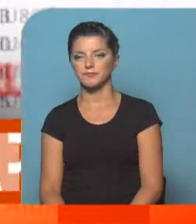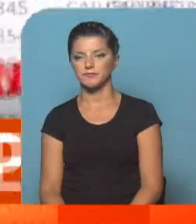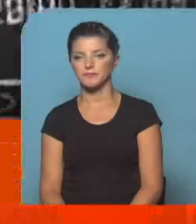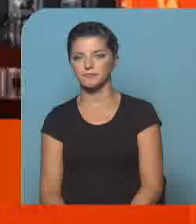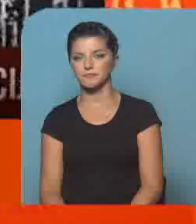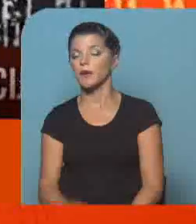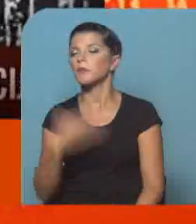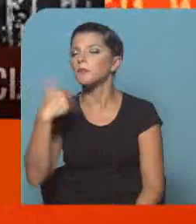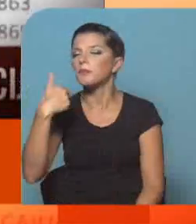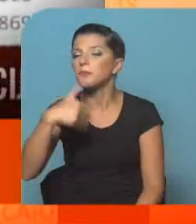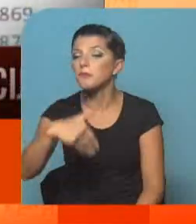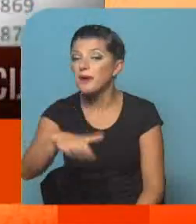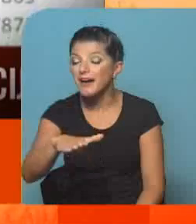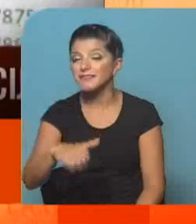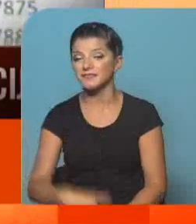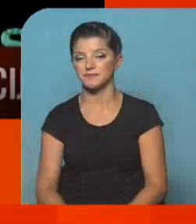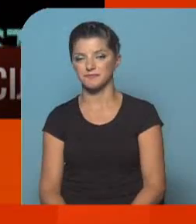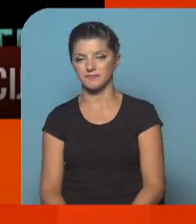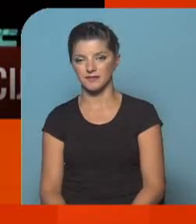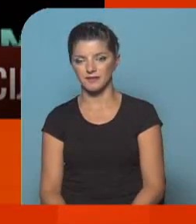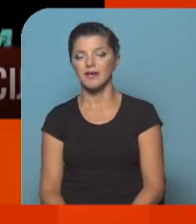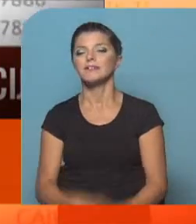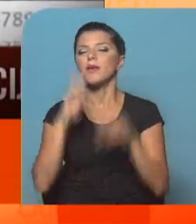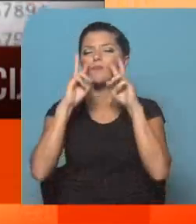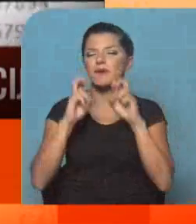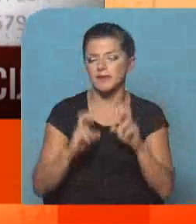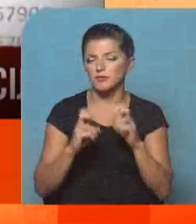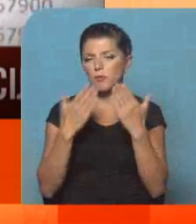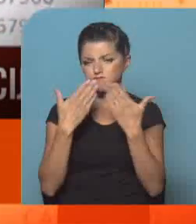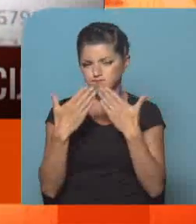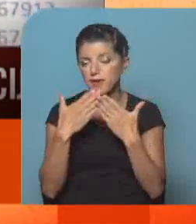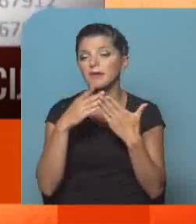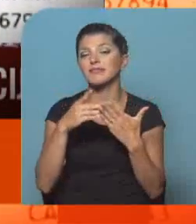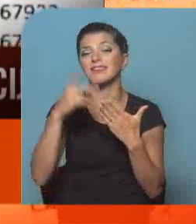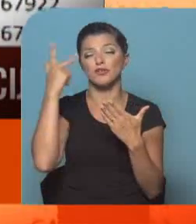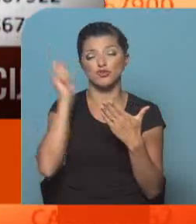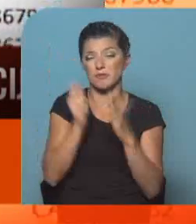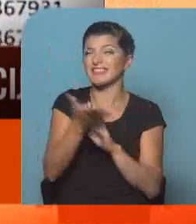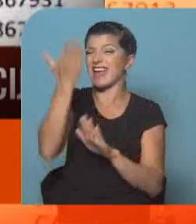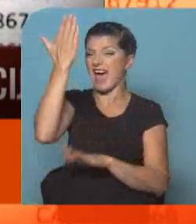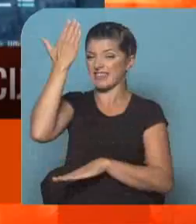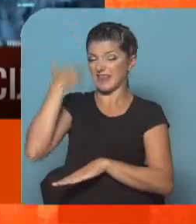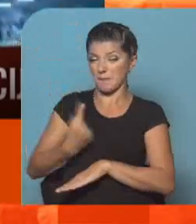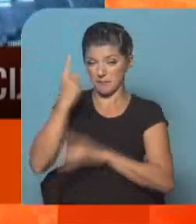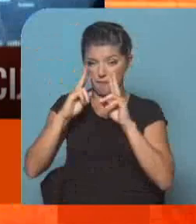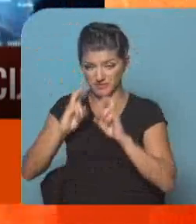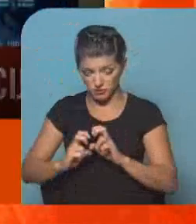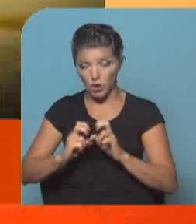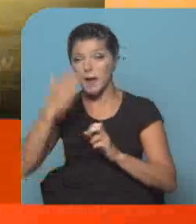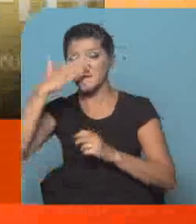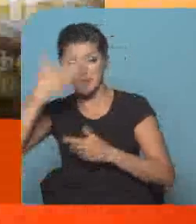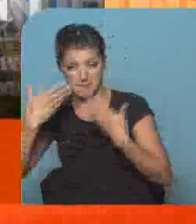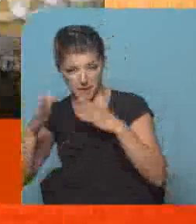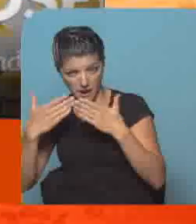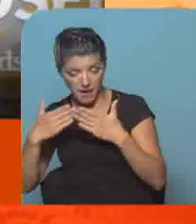En instantes, cuando regresemos, Paradise Papers. A 18 meses del escándalo mundial desatado por los Panama Papers, una